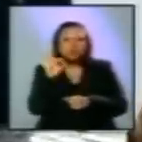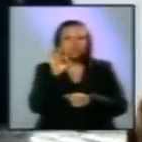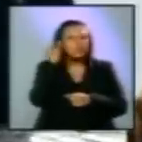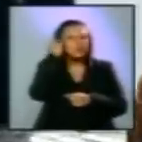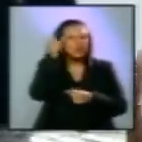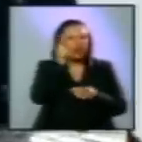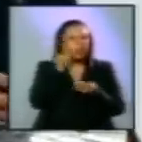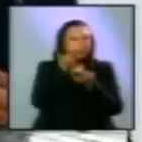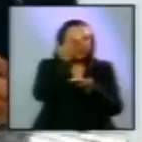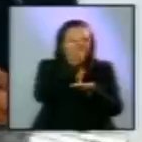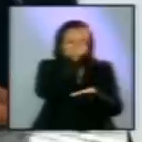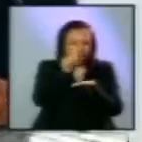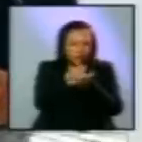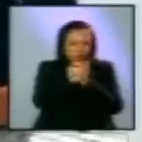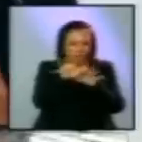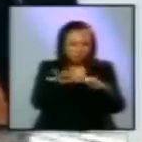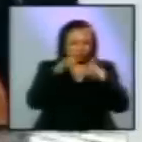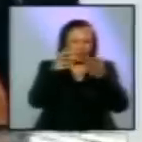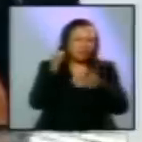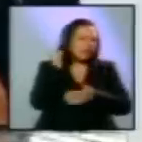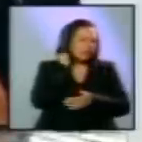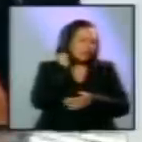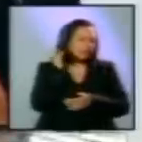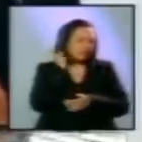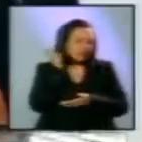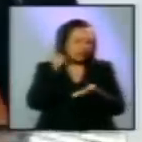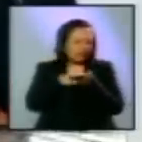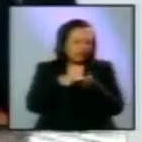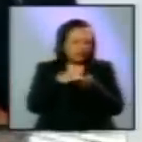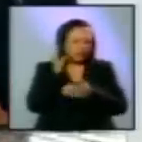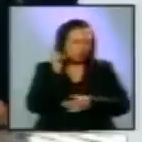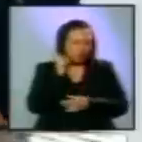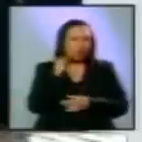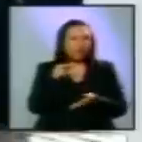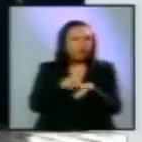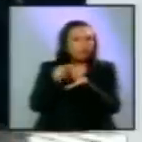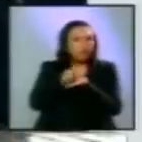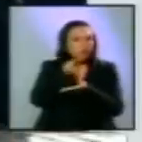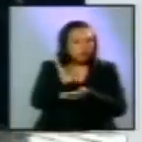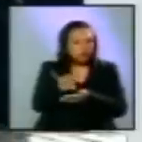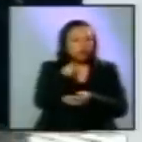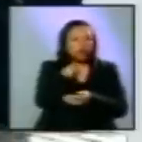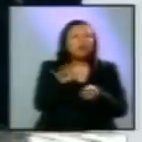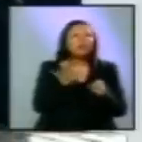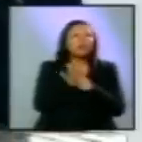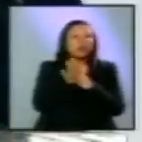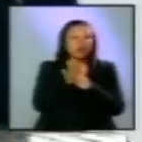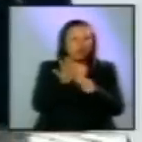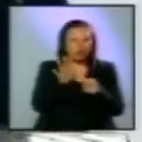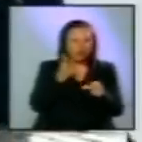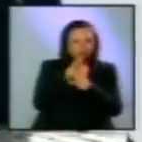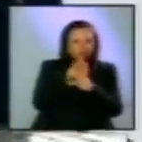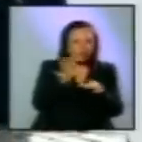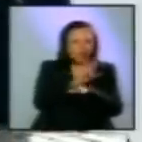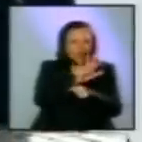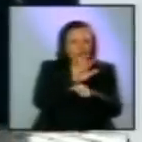por ejemplo, hasta mi bancada le firmó a la bancada del PRI en un acto inédito la reforma laboral